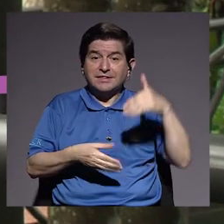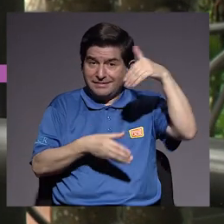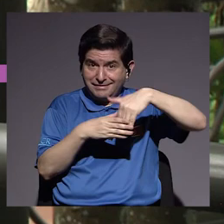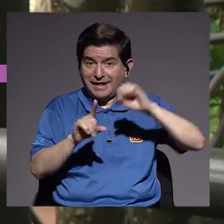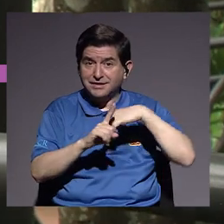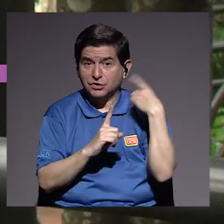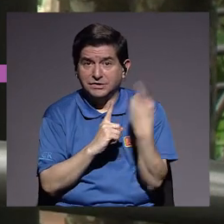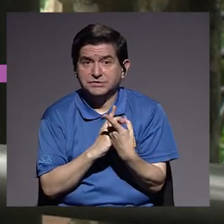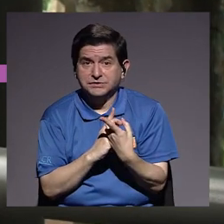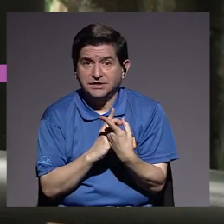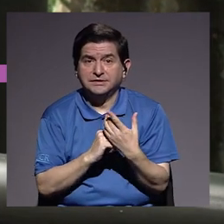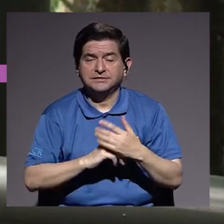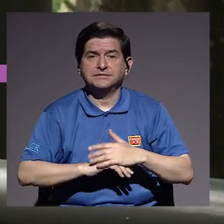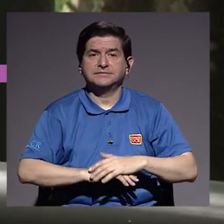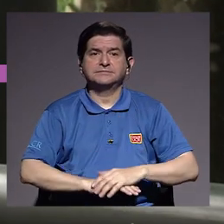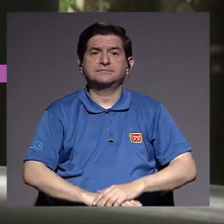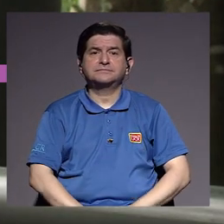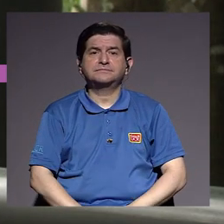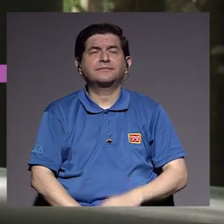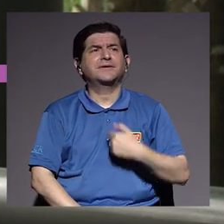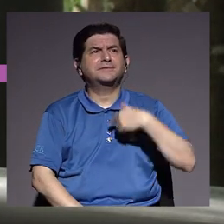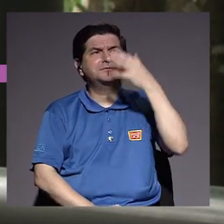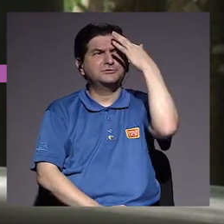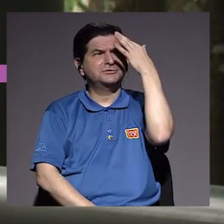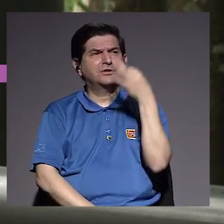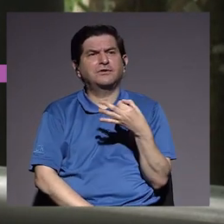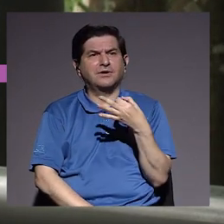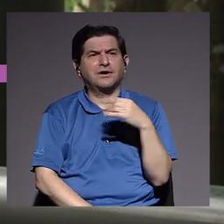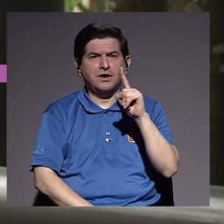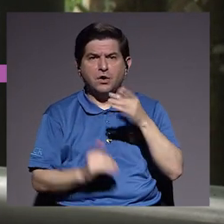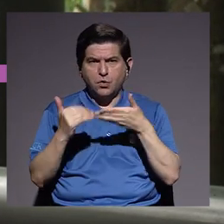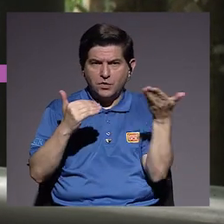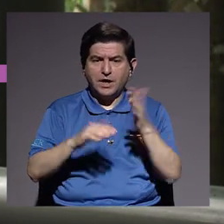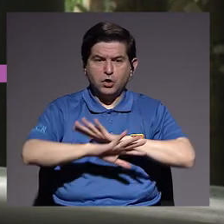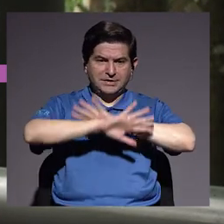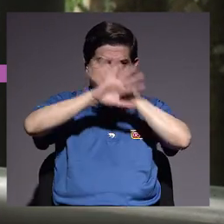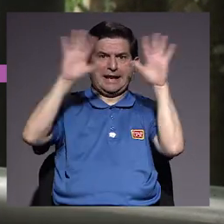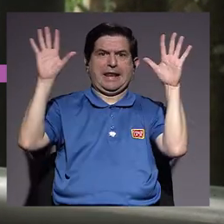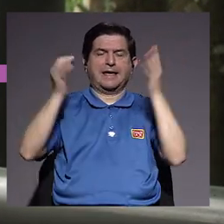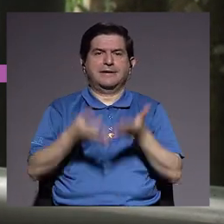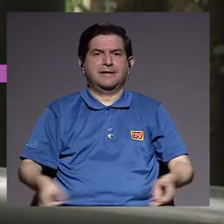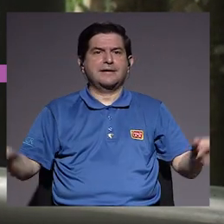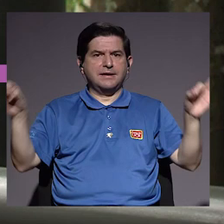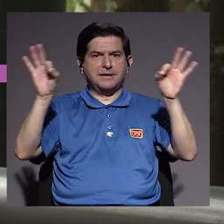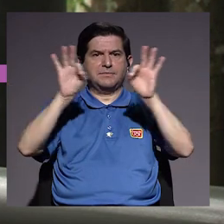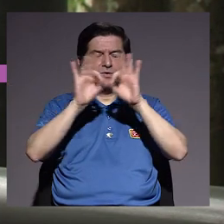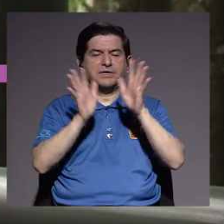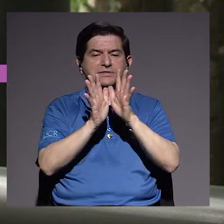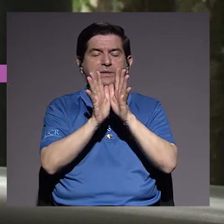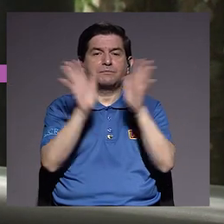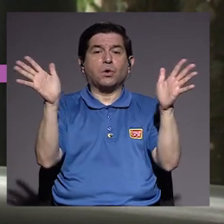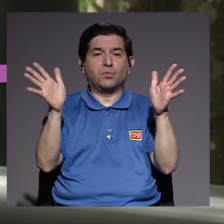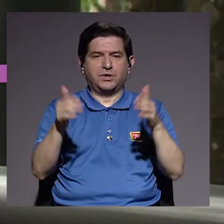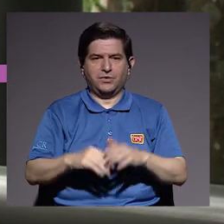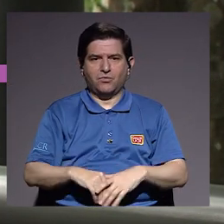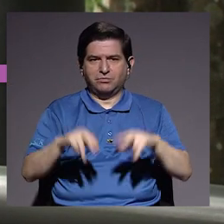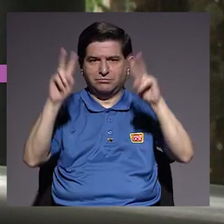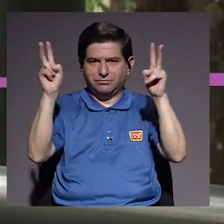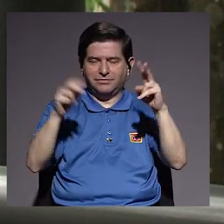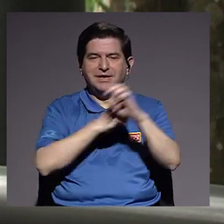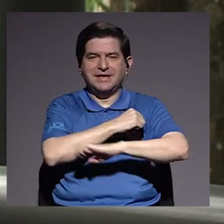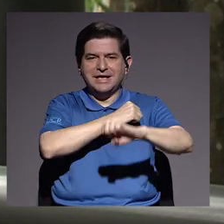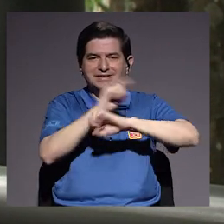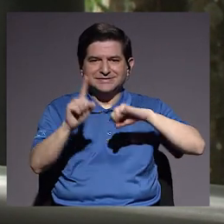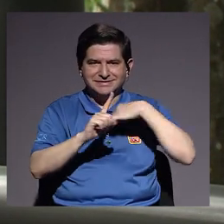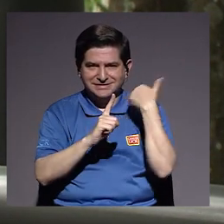¿verdad? Sí, yo creo que una de las cosas que es muy clara es la importancia de lo público y del Estado social, ¿no? Y